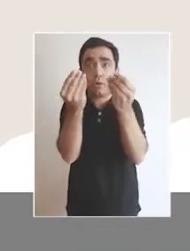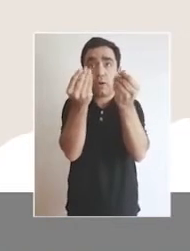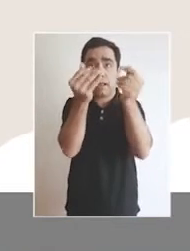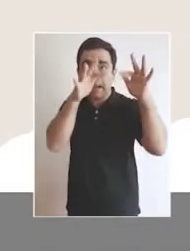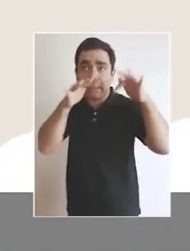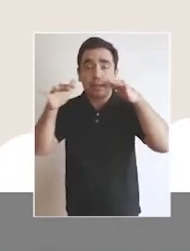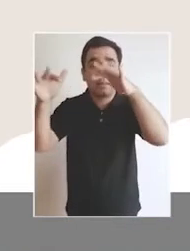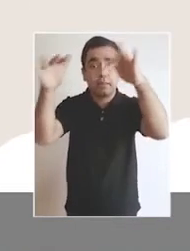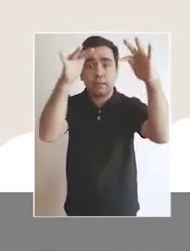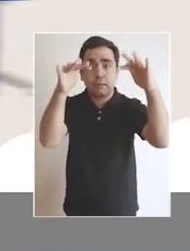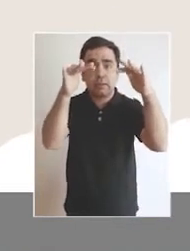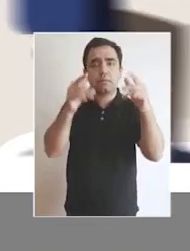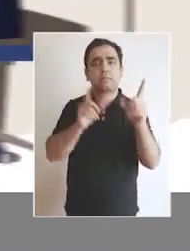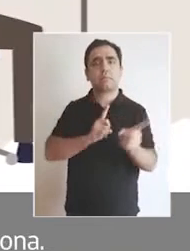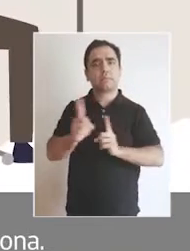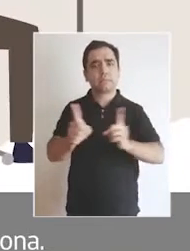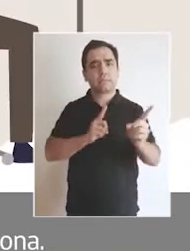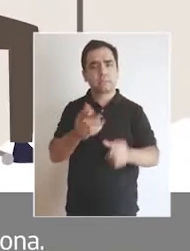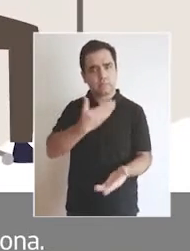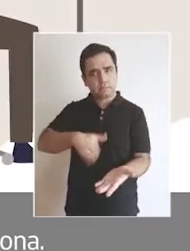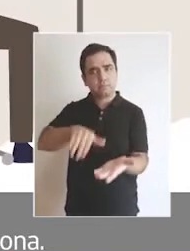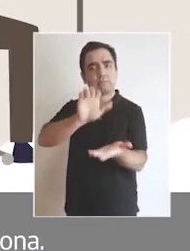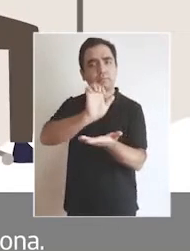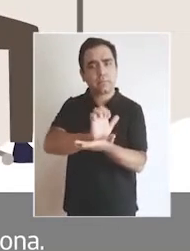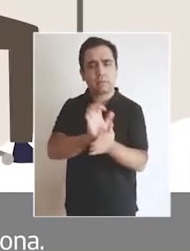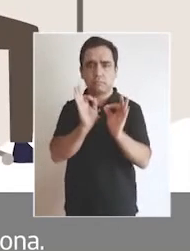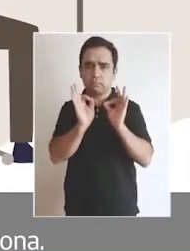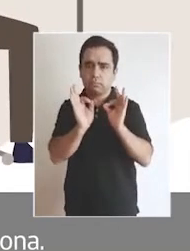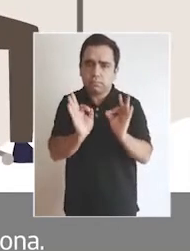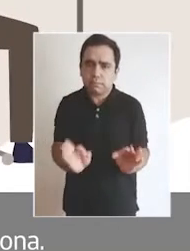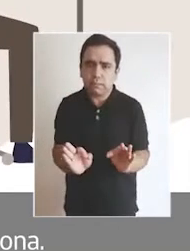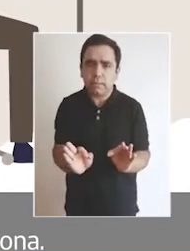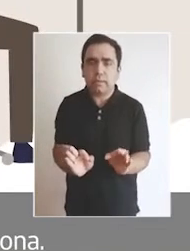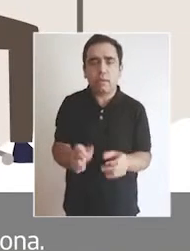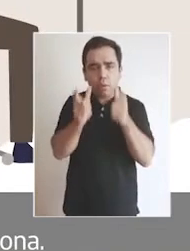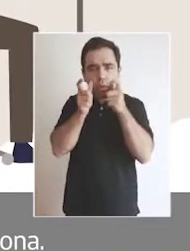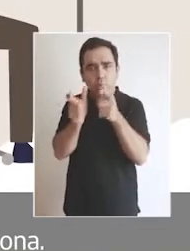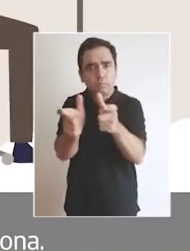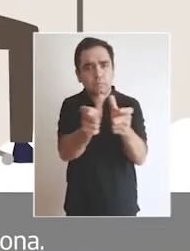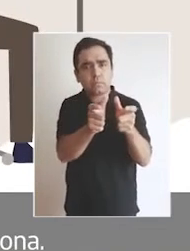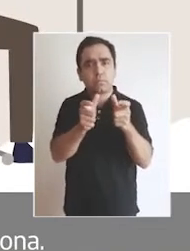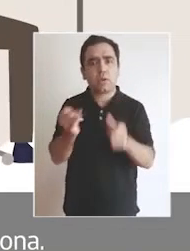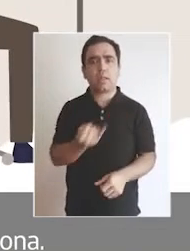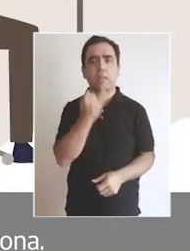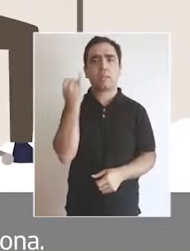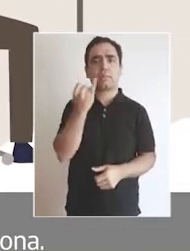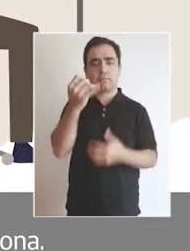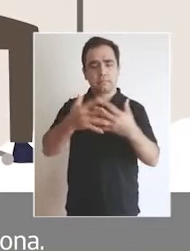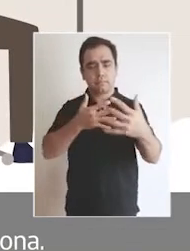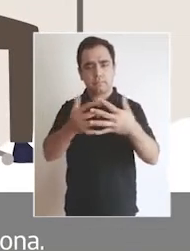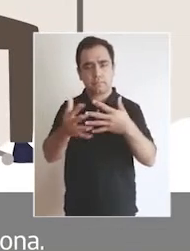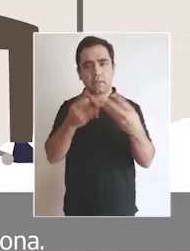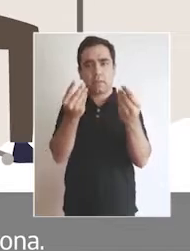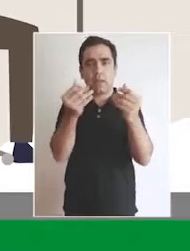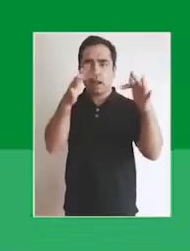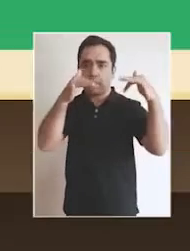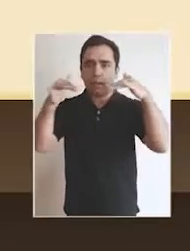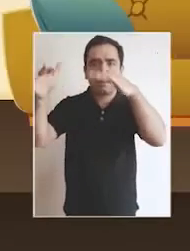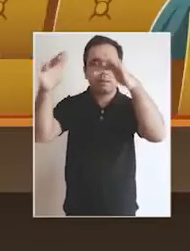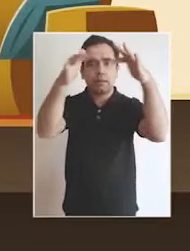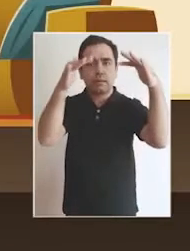empresas se encuentran administradas por el Estado para garantizar el monitoreo independiente y transparente de la calidad del aire de la